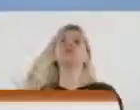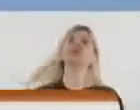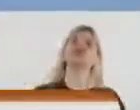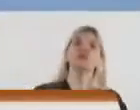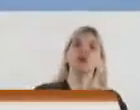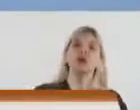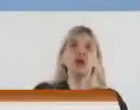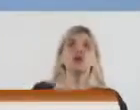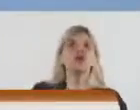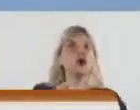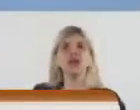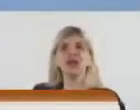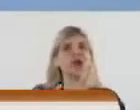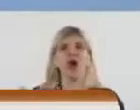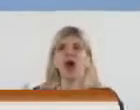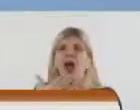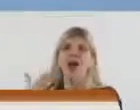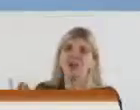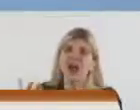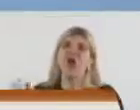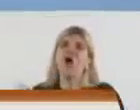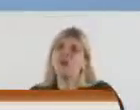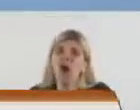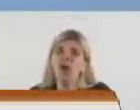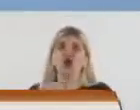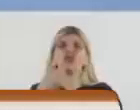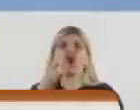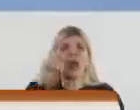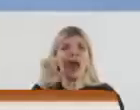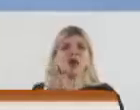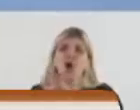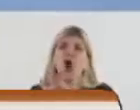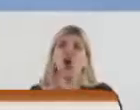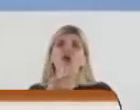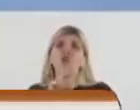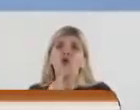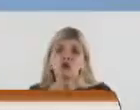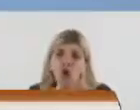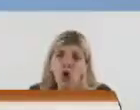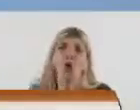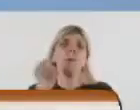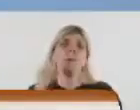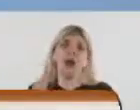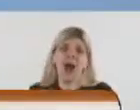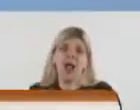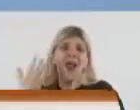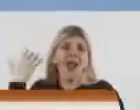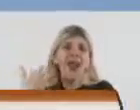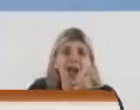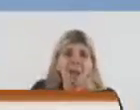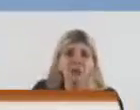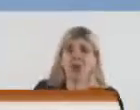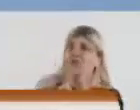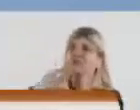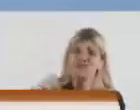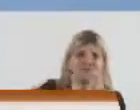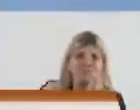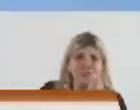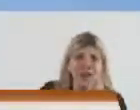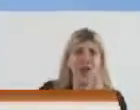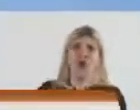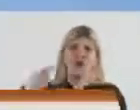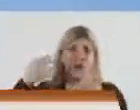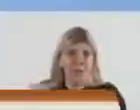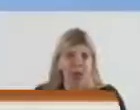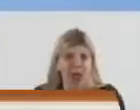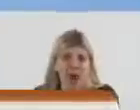en mi gratitud al fondo soberano ruso por la forma diligente y rápida con la que pudo negociar con nosotros este acuerdo